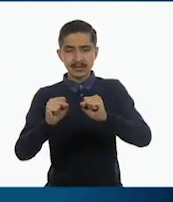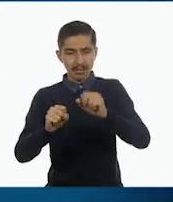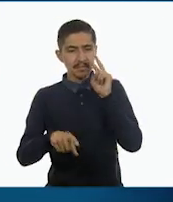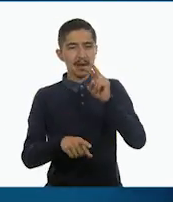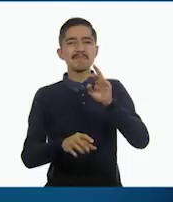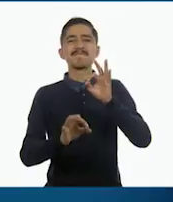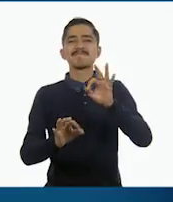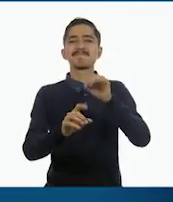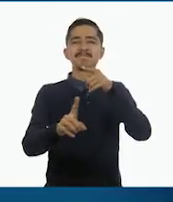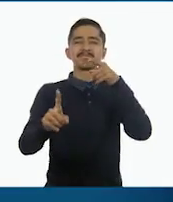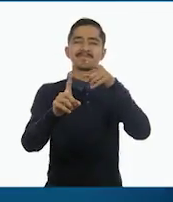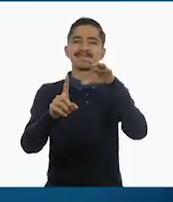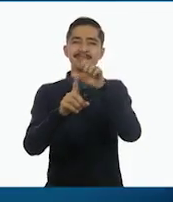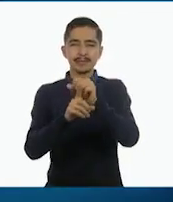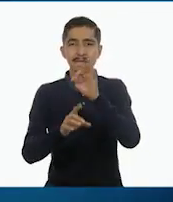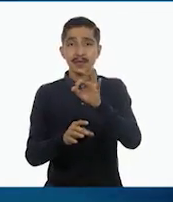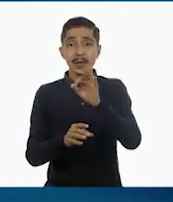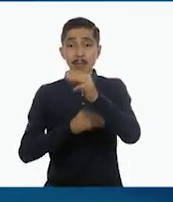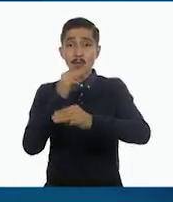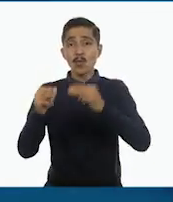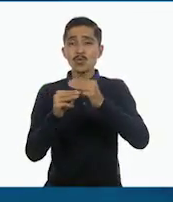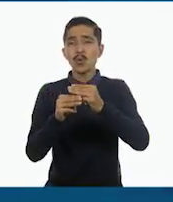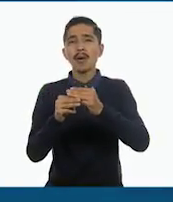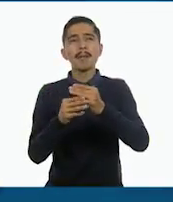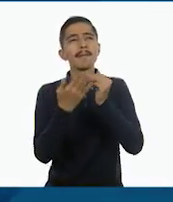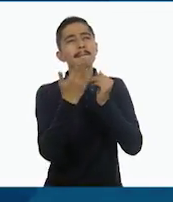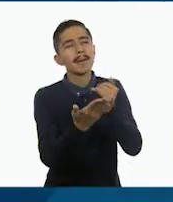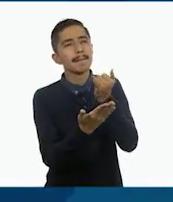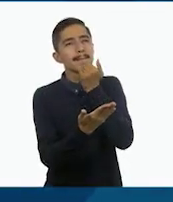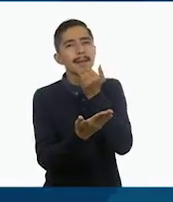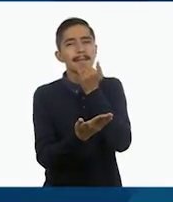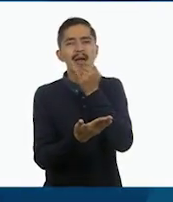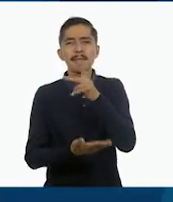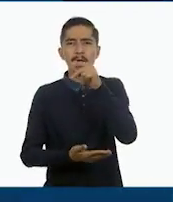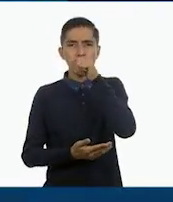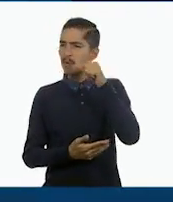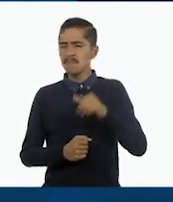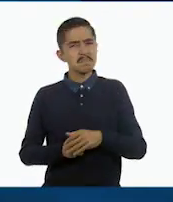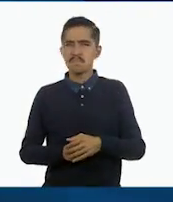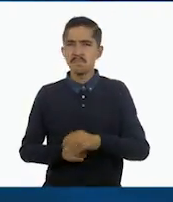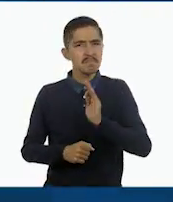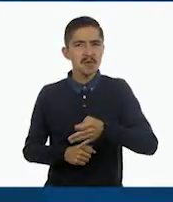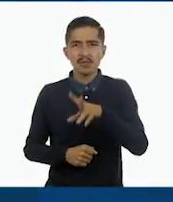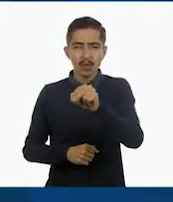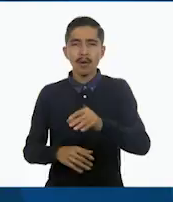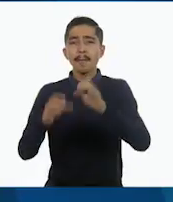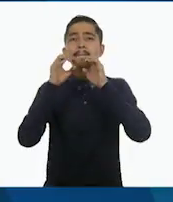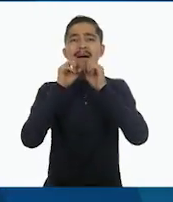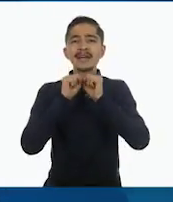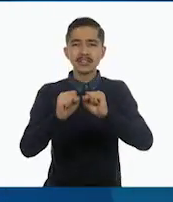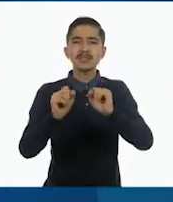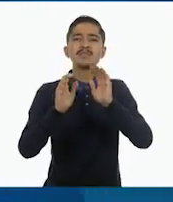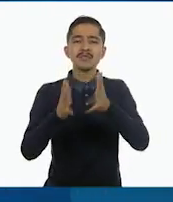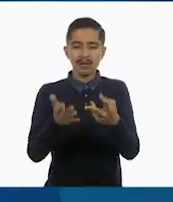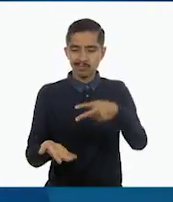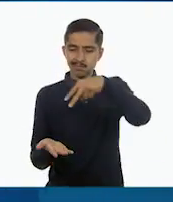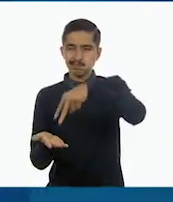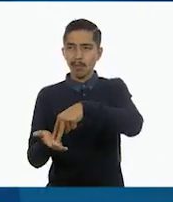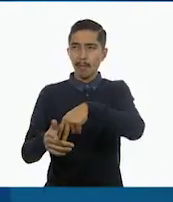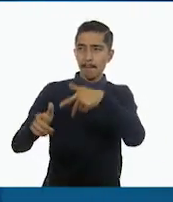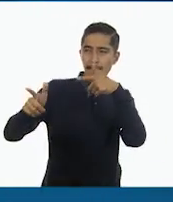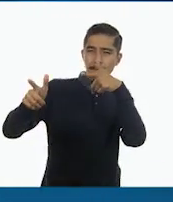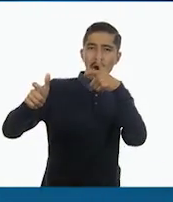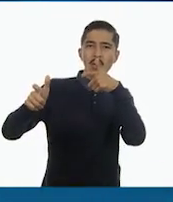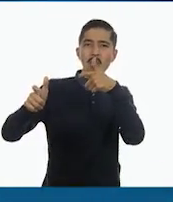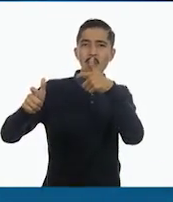cumplido. Aunque el mundo pidió clemencia, Juárez no cedió y Maximiliano fue fusilado en el Cerro de las